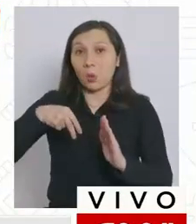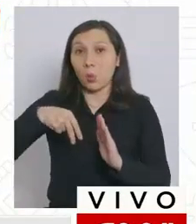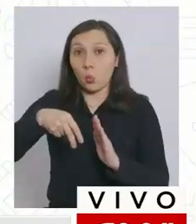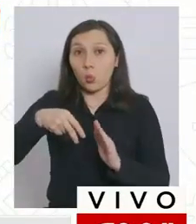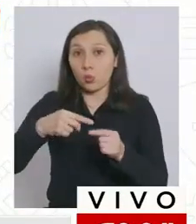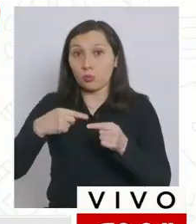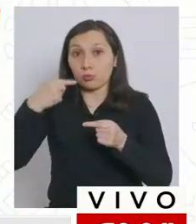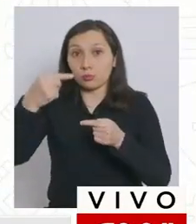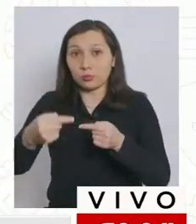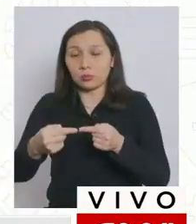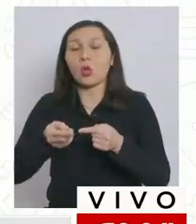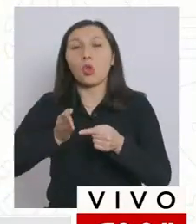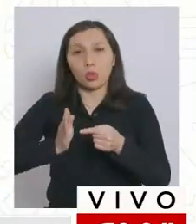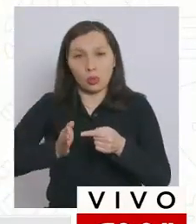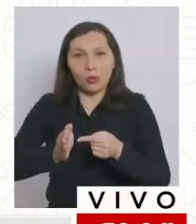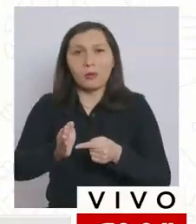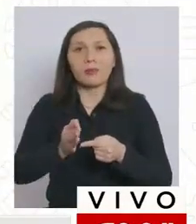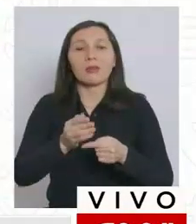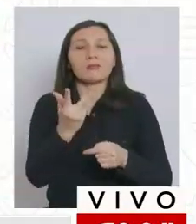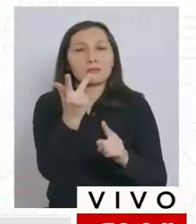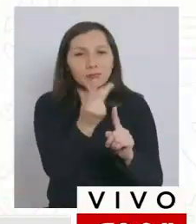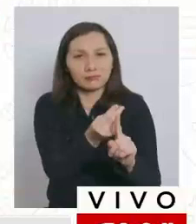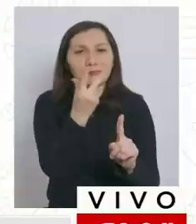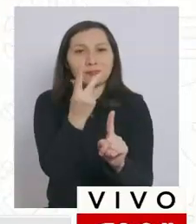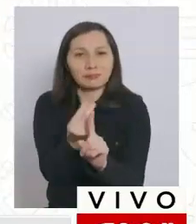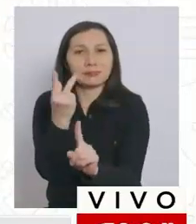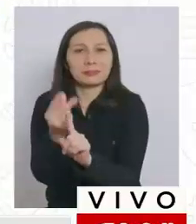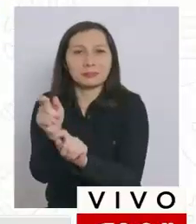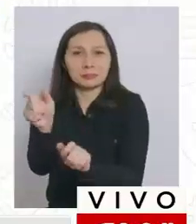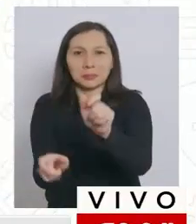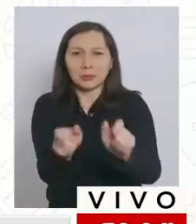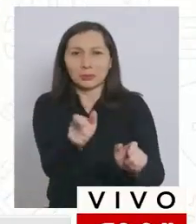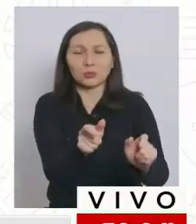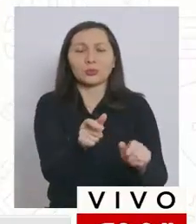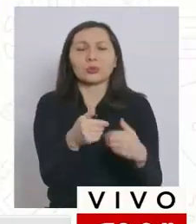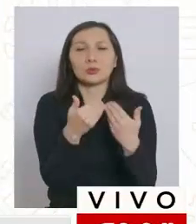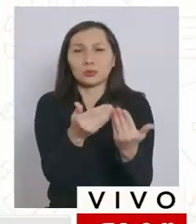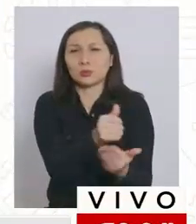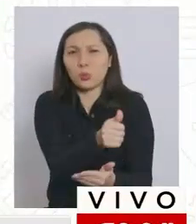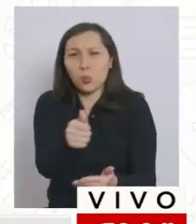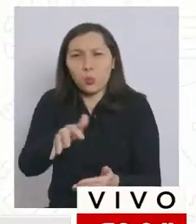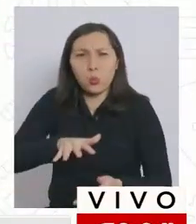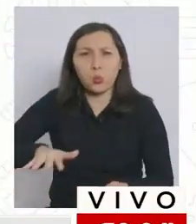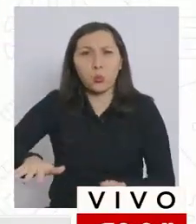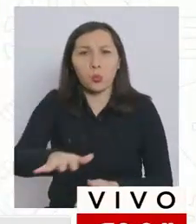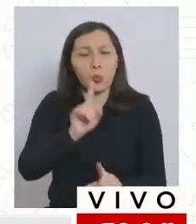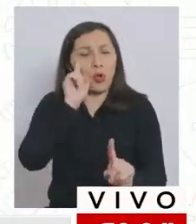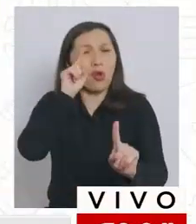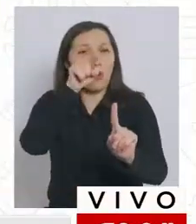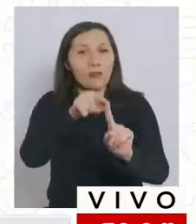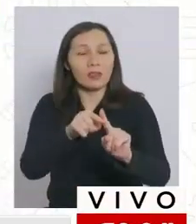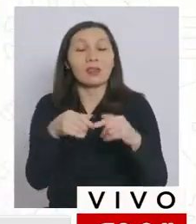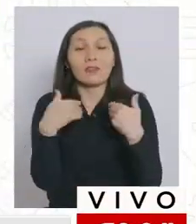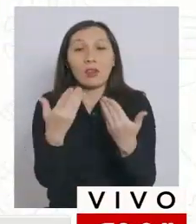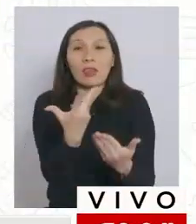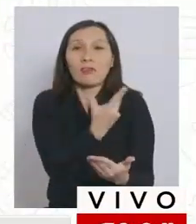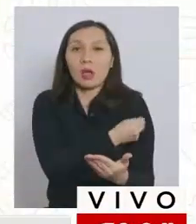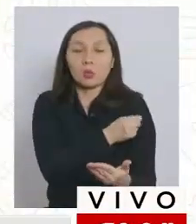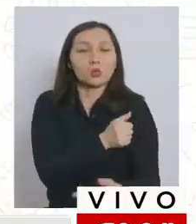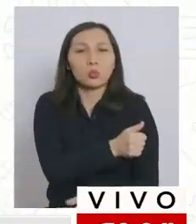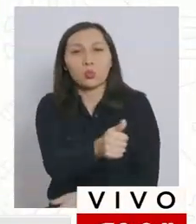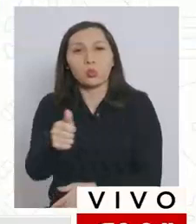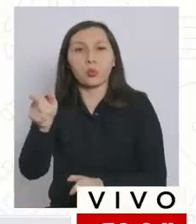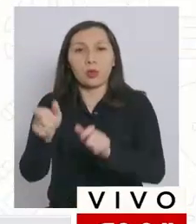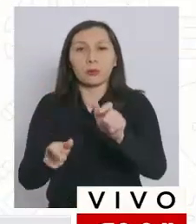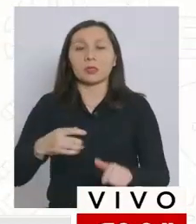vamos a continuar vacunando a todos los ciudadanos hasta llegar a nuestra meta de vacunar a todos los